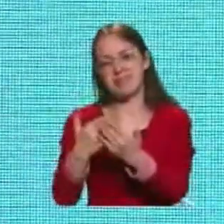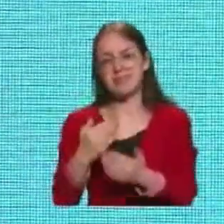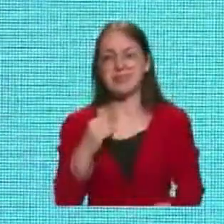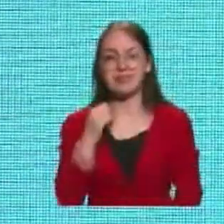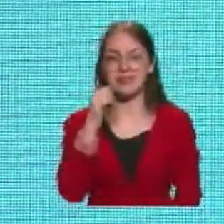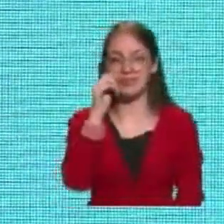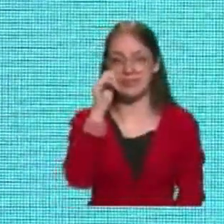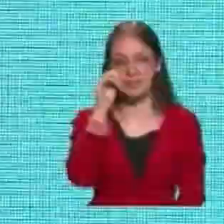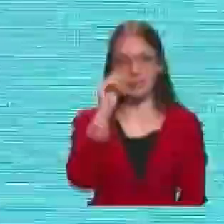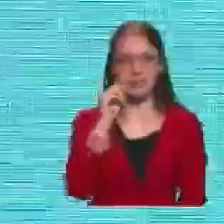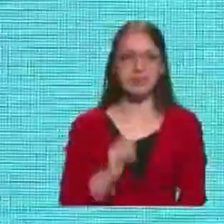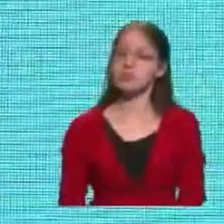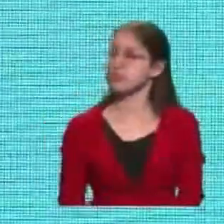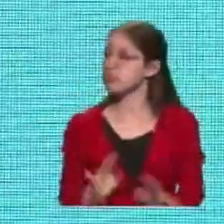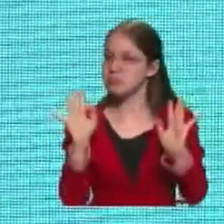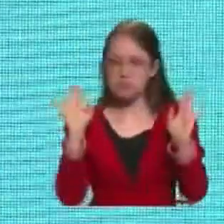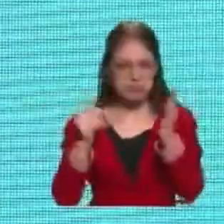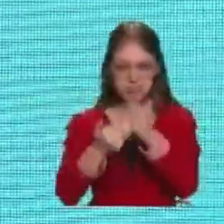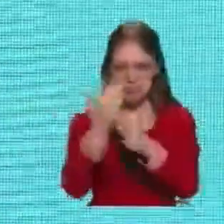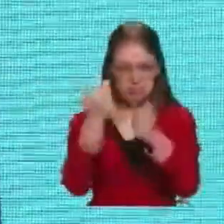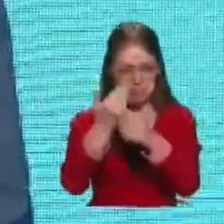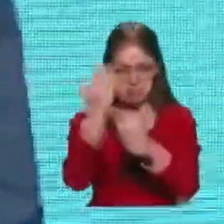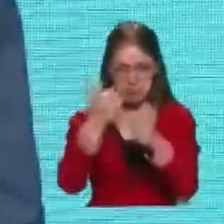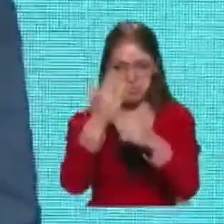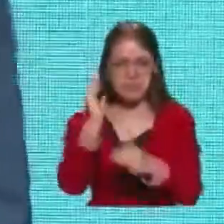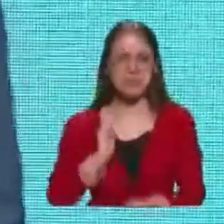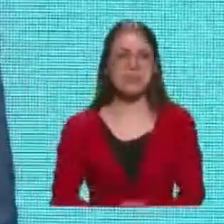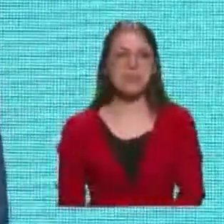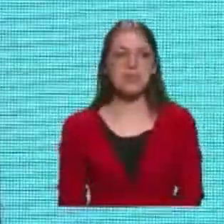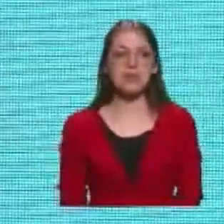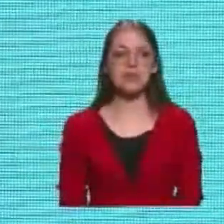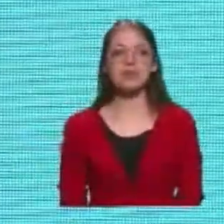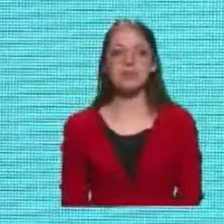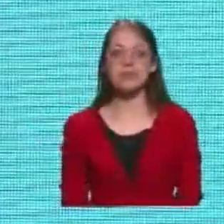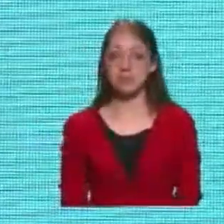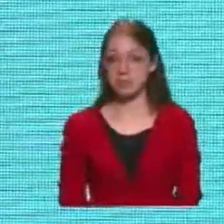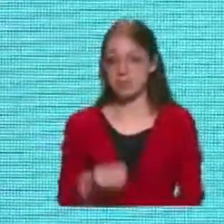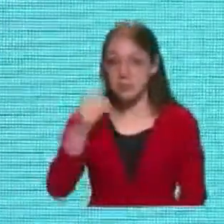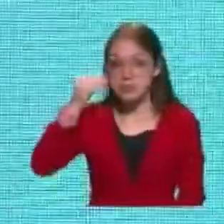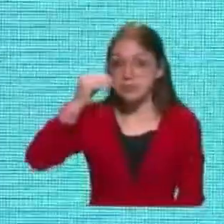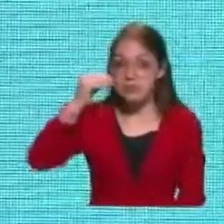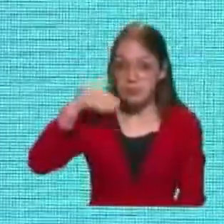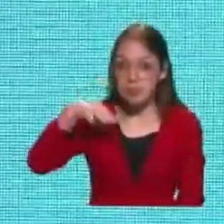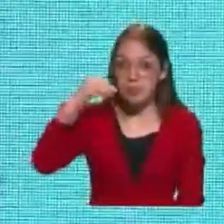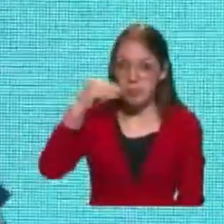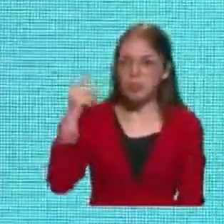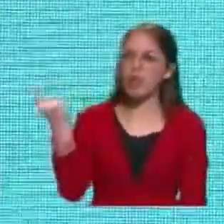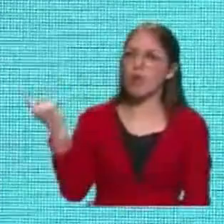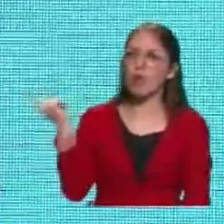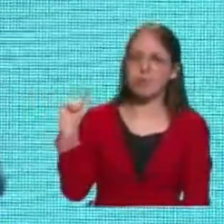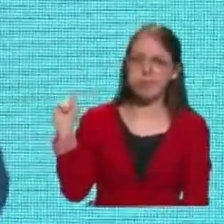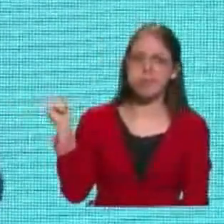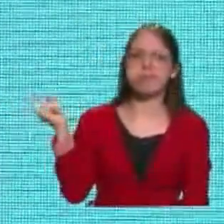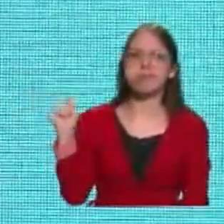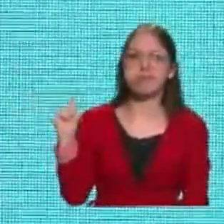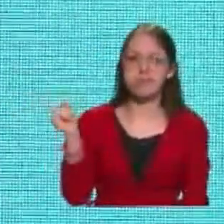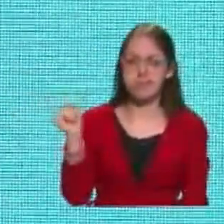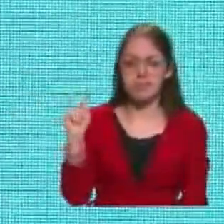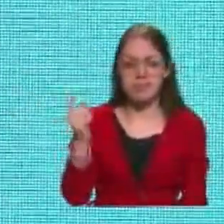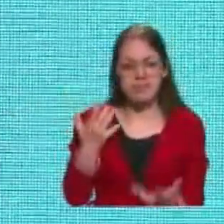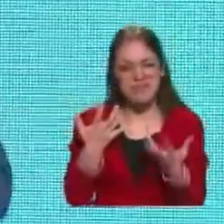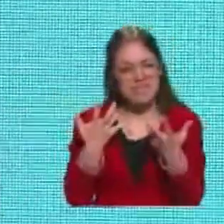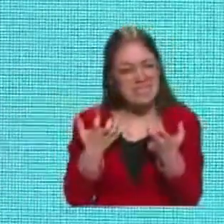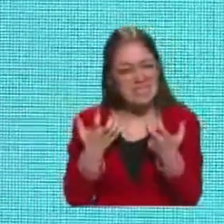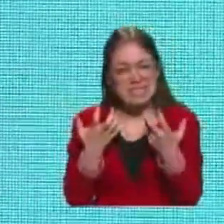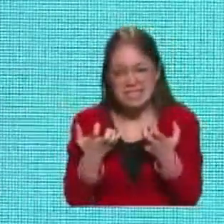vamos entonces a dar inicio realmente el municipio de envigado su municipio que invirtiendo hace mucho tiempo en convertirse en una ciudad